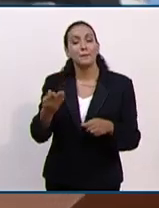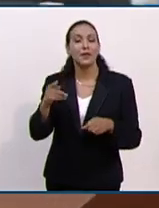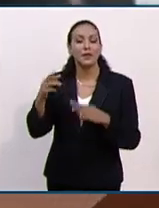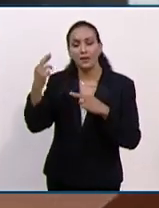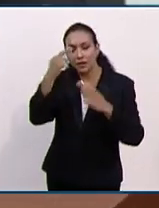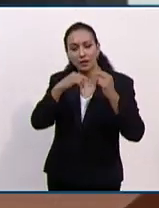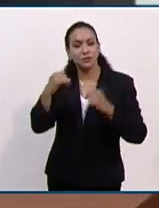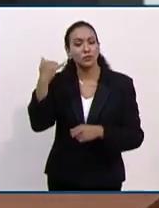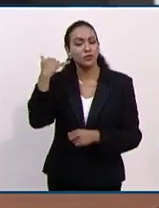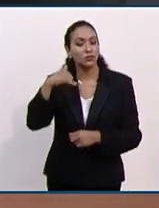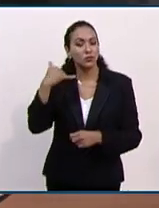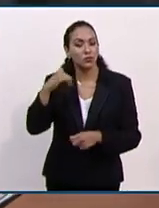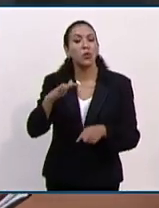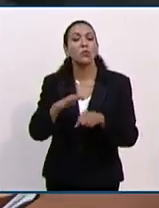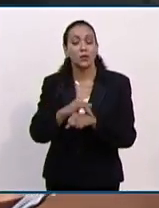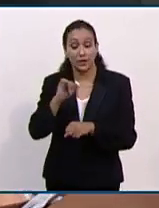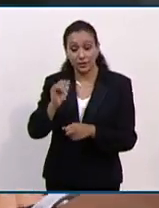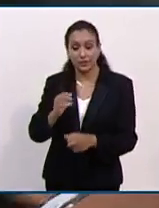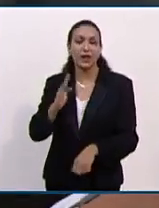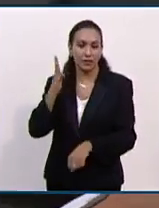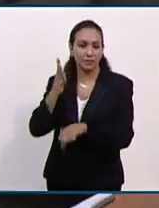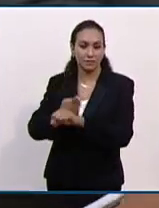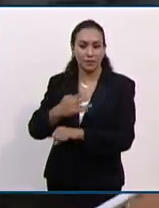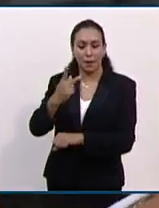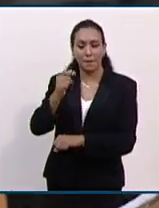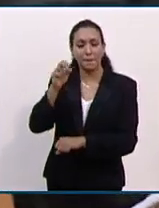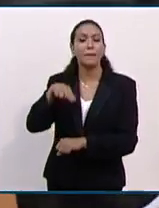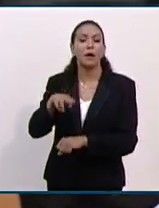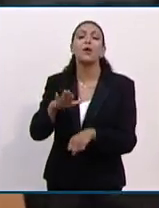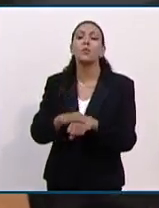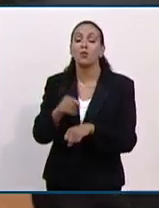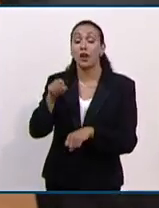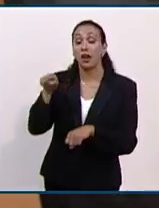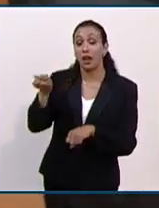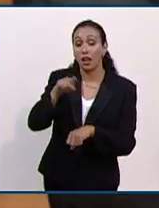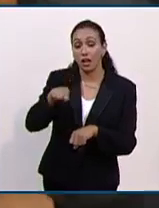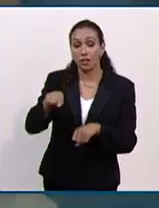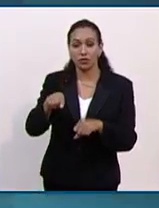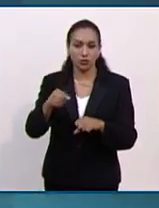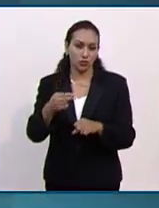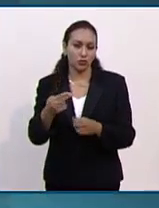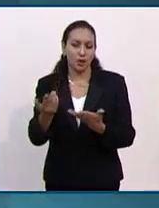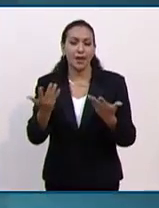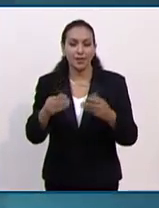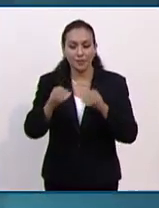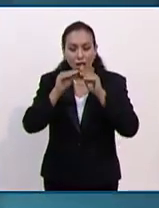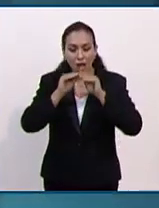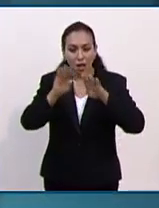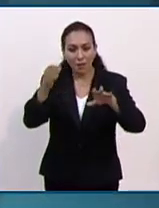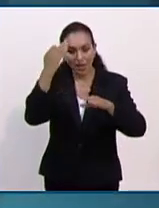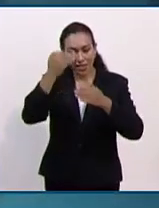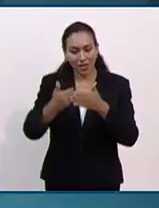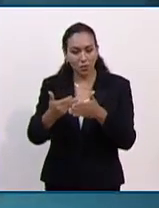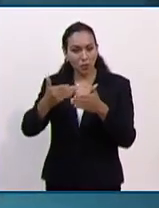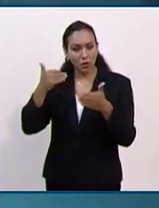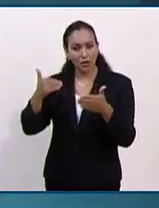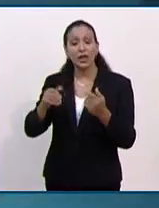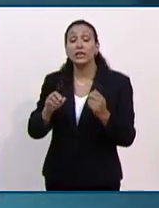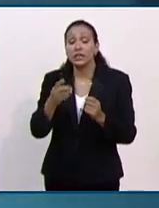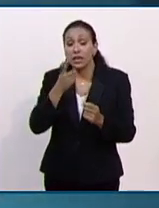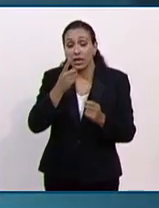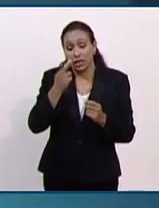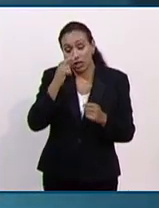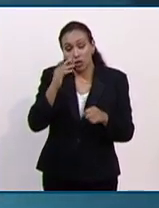que determinó solo sancionar al PAN por posibles actos anticipados de precampaña y deslindar de responsabilidad